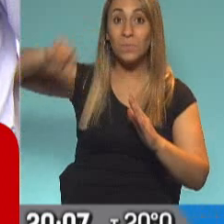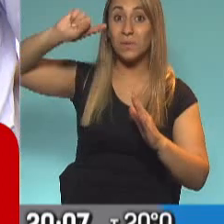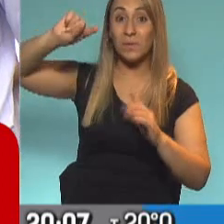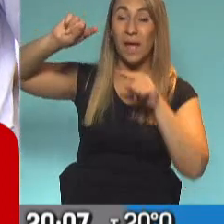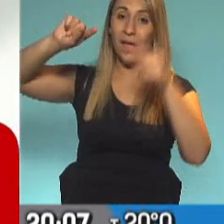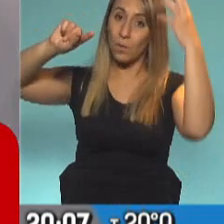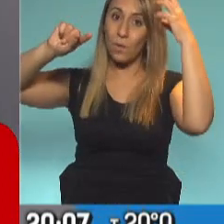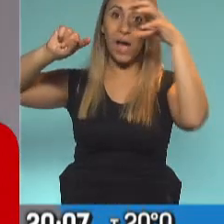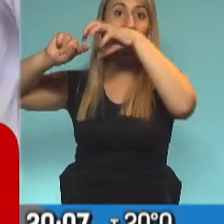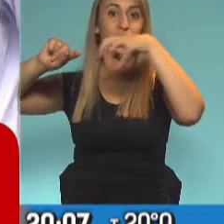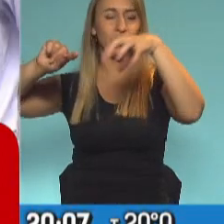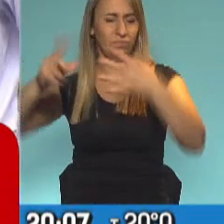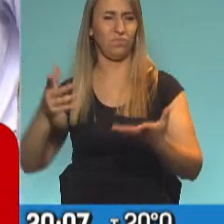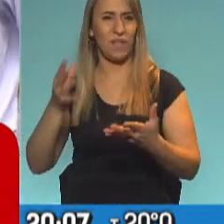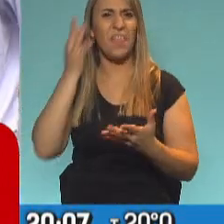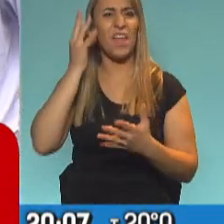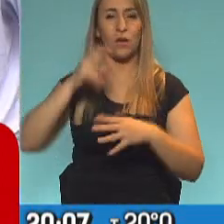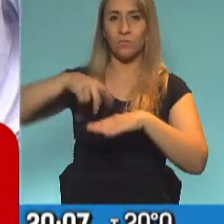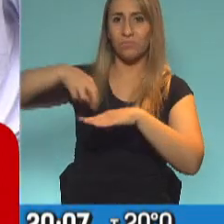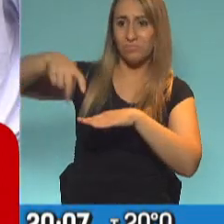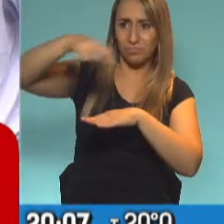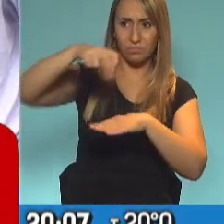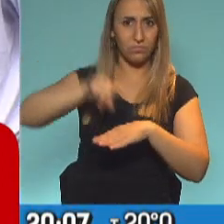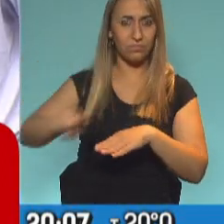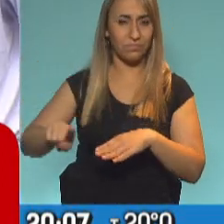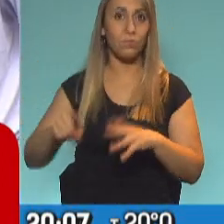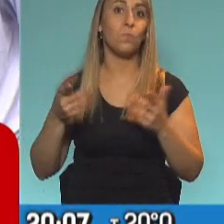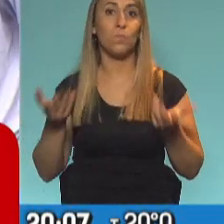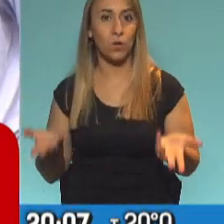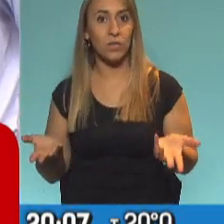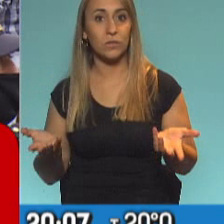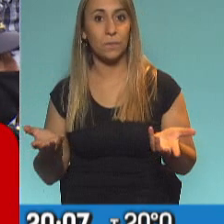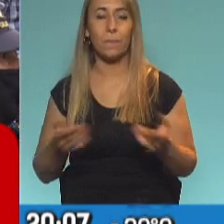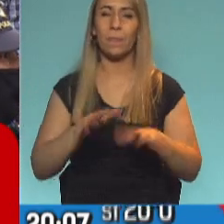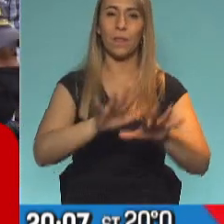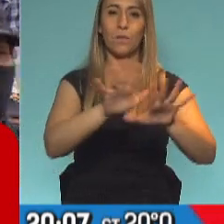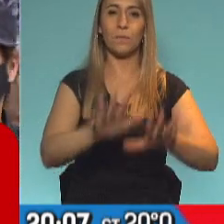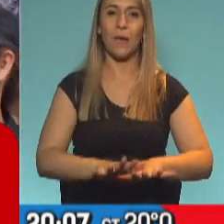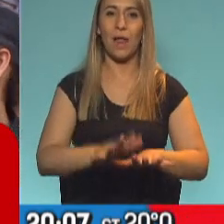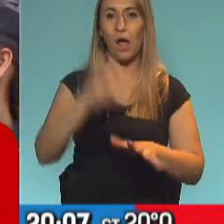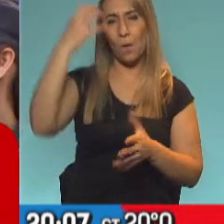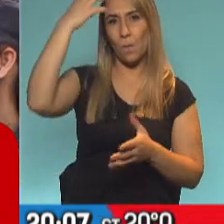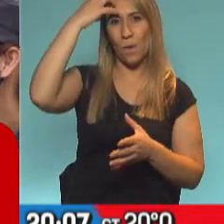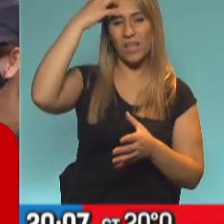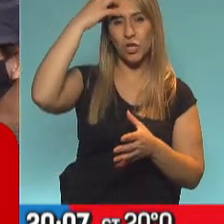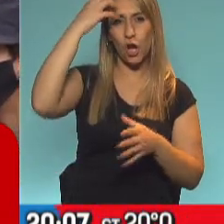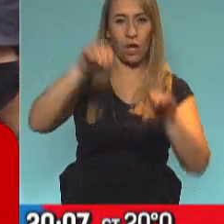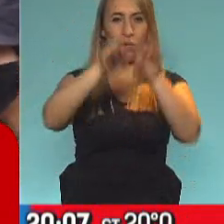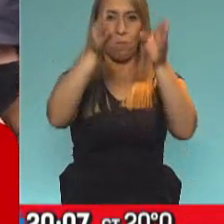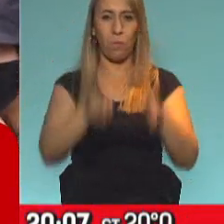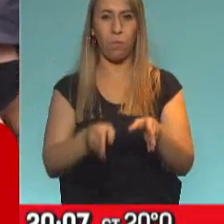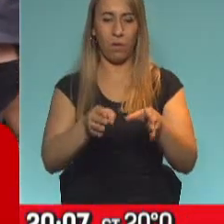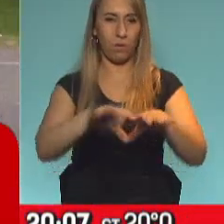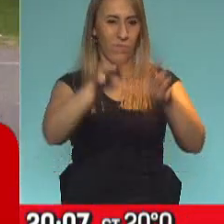de ese inmueble. Diego no podía subir las escaleras, por lo tanto le armaron un baño químico para que